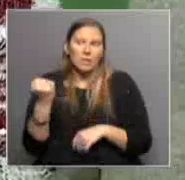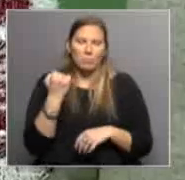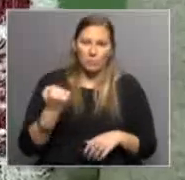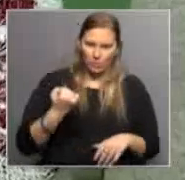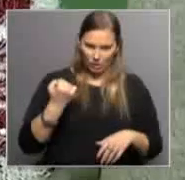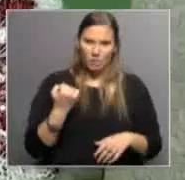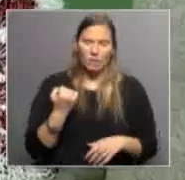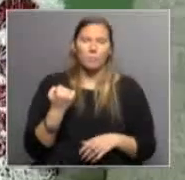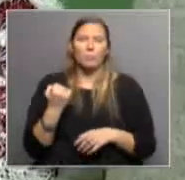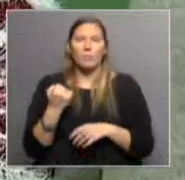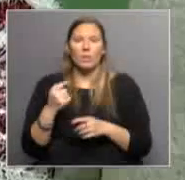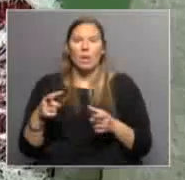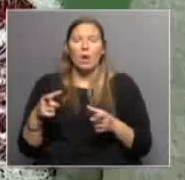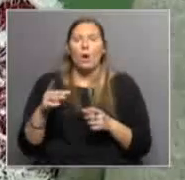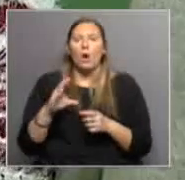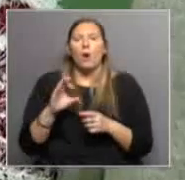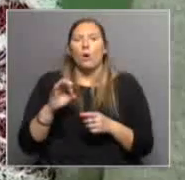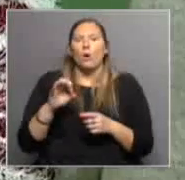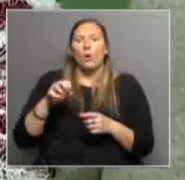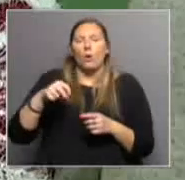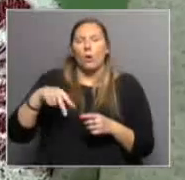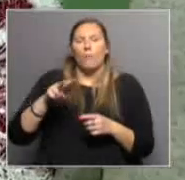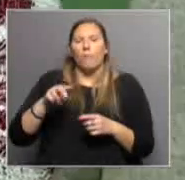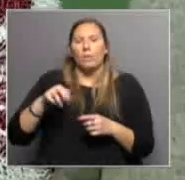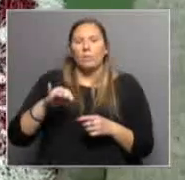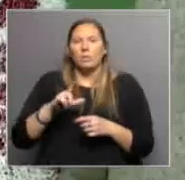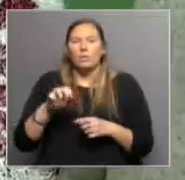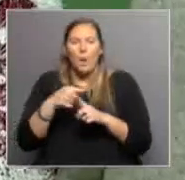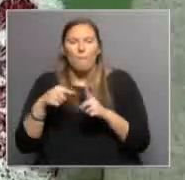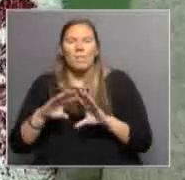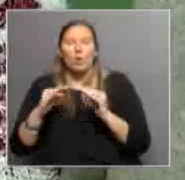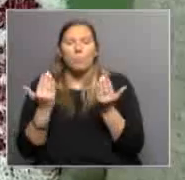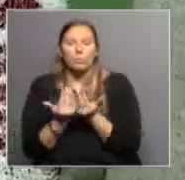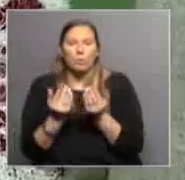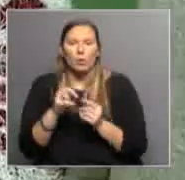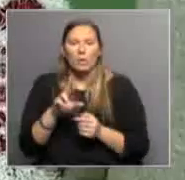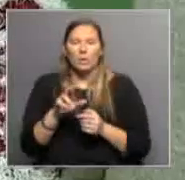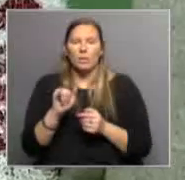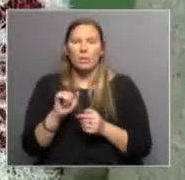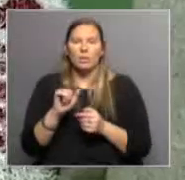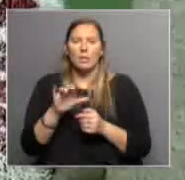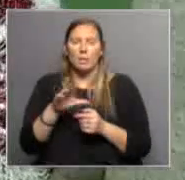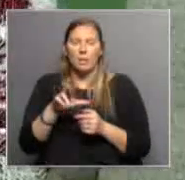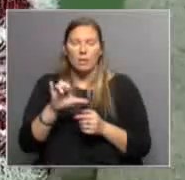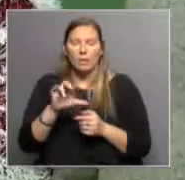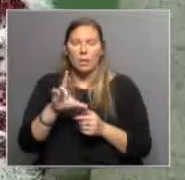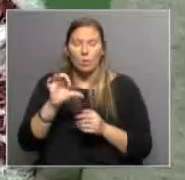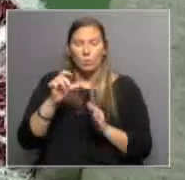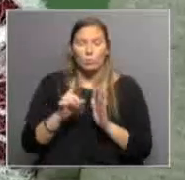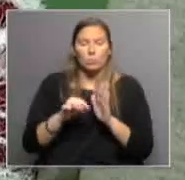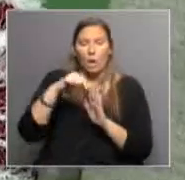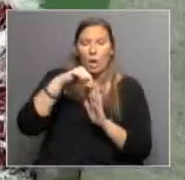fueron el conventillo Medio Mundo y Reus al Sur, también Cordón, porque también nosotros decimos que Cordón